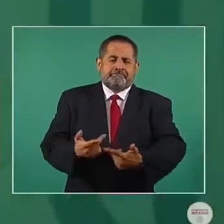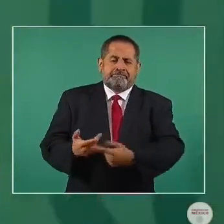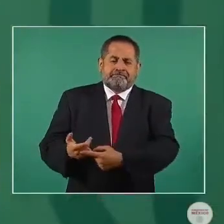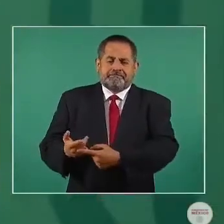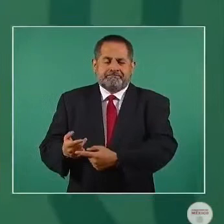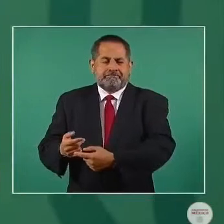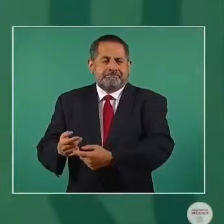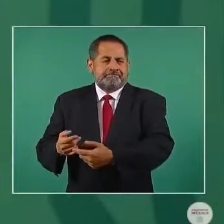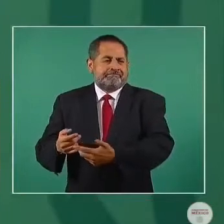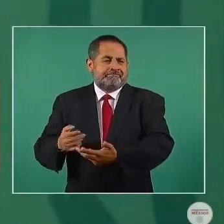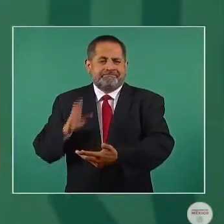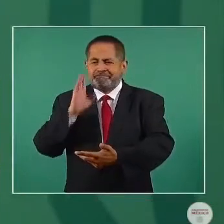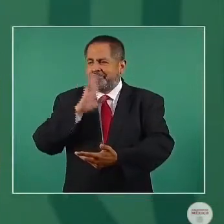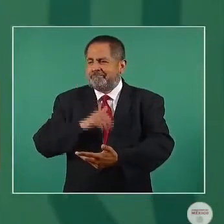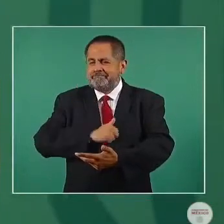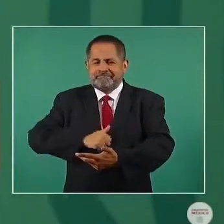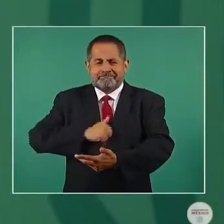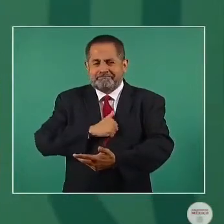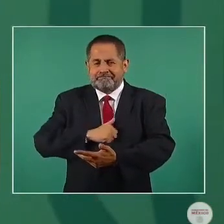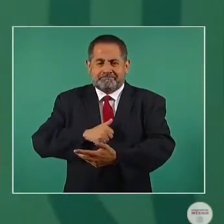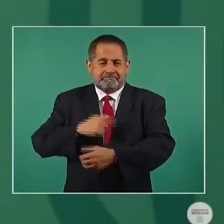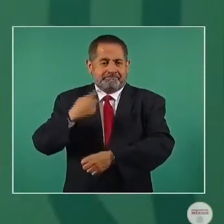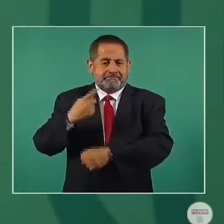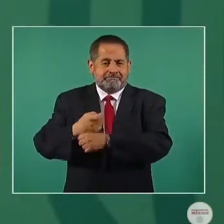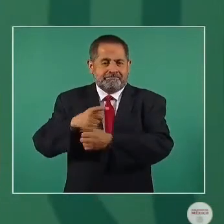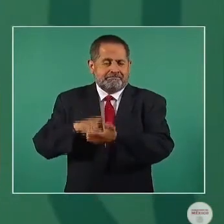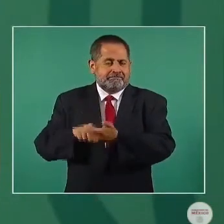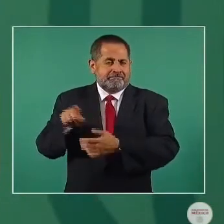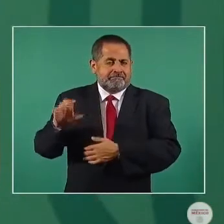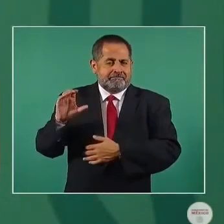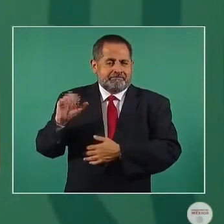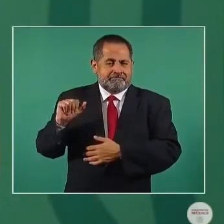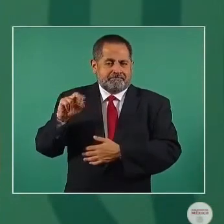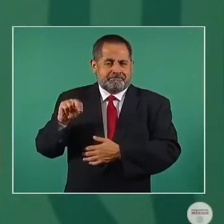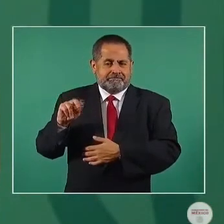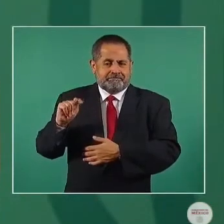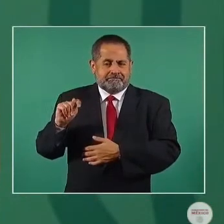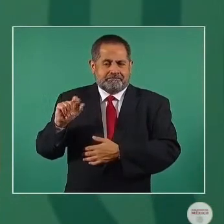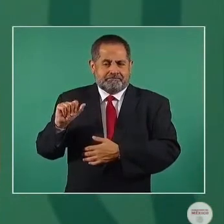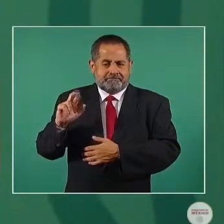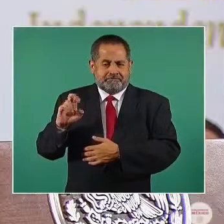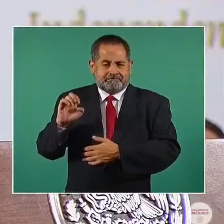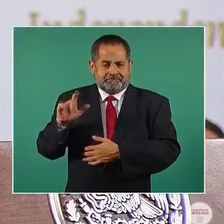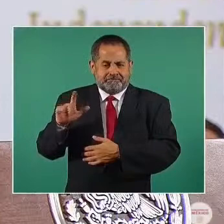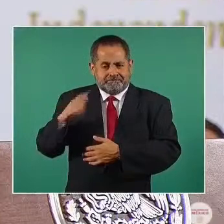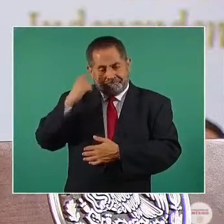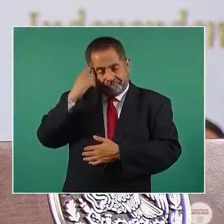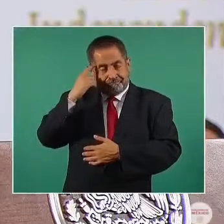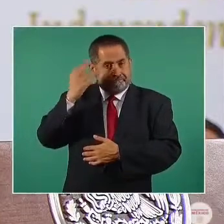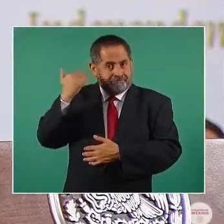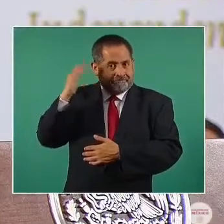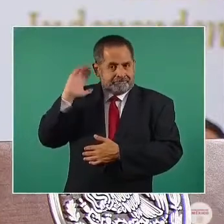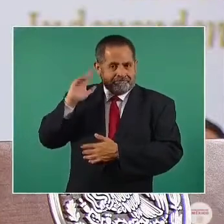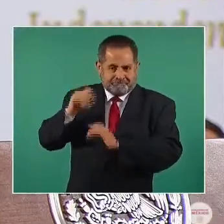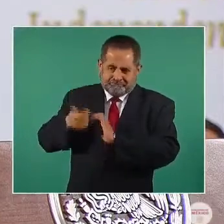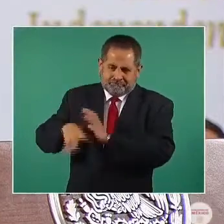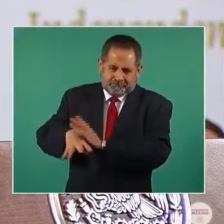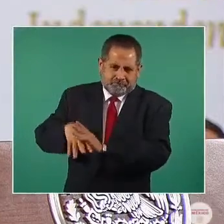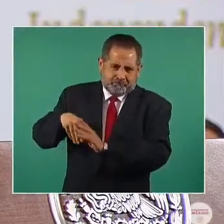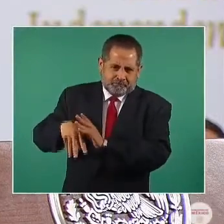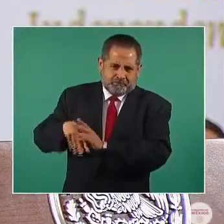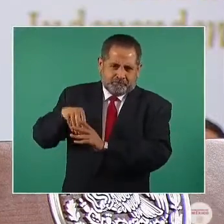principal, el más grande, Cantarell, porque para sacar